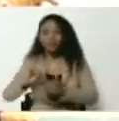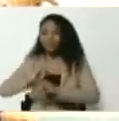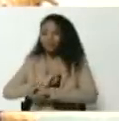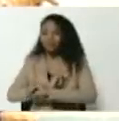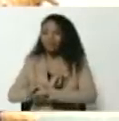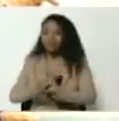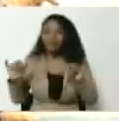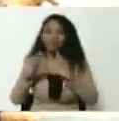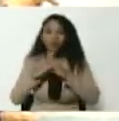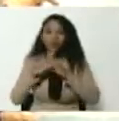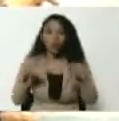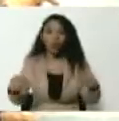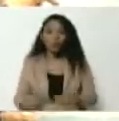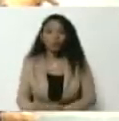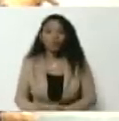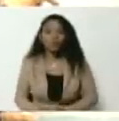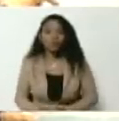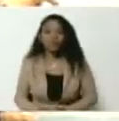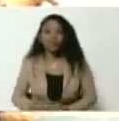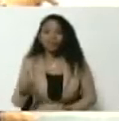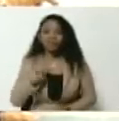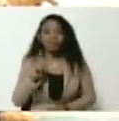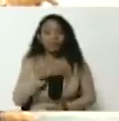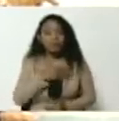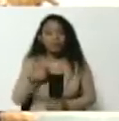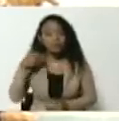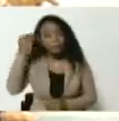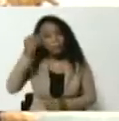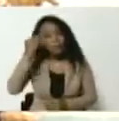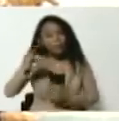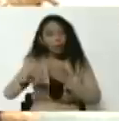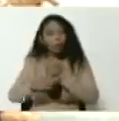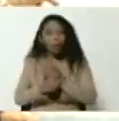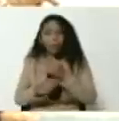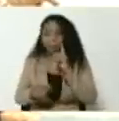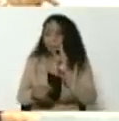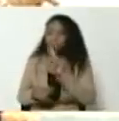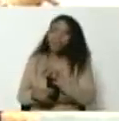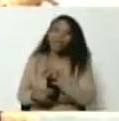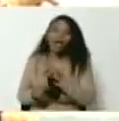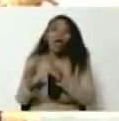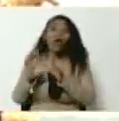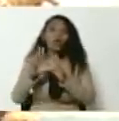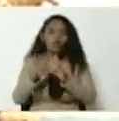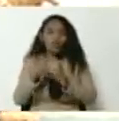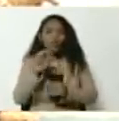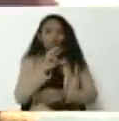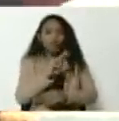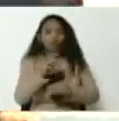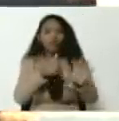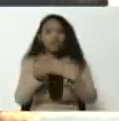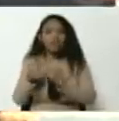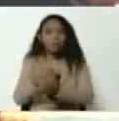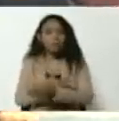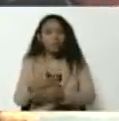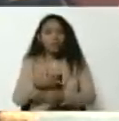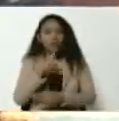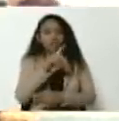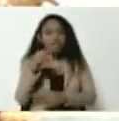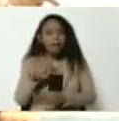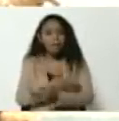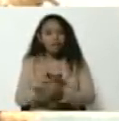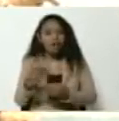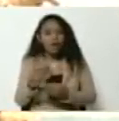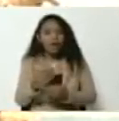todo. Ni siquiera se le ocurre a Guaidó decir, mira, róbate 260 millones, pero con los 100 millones